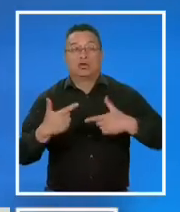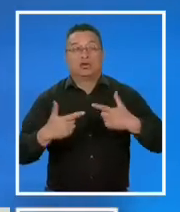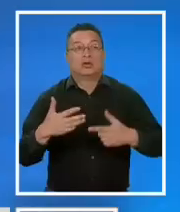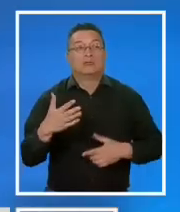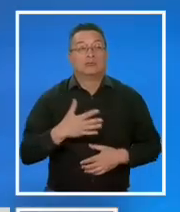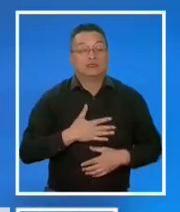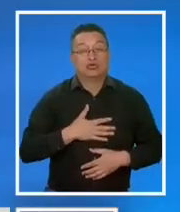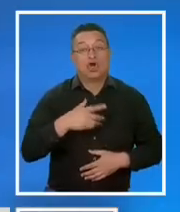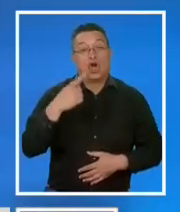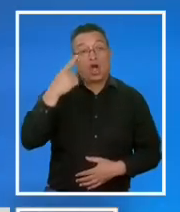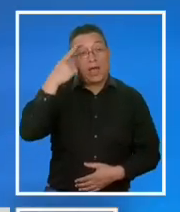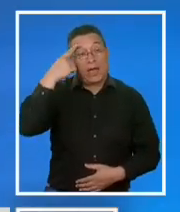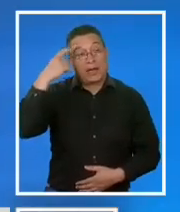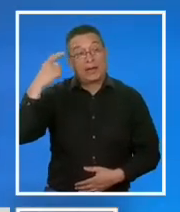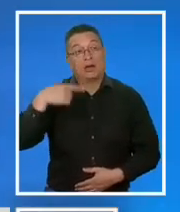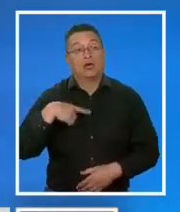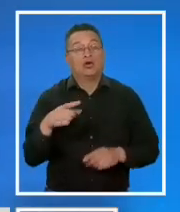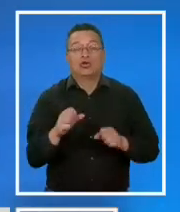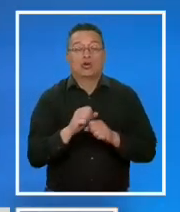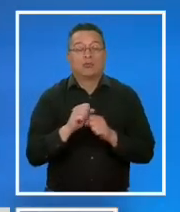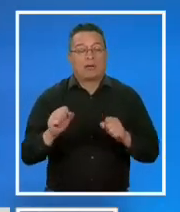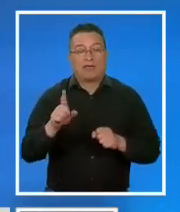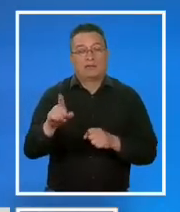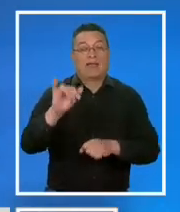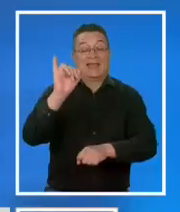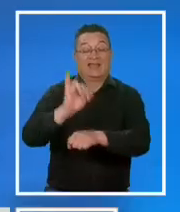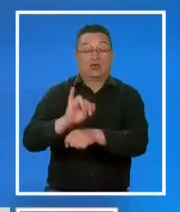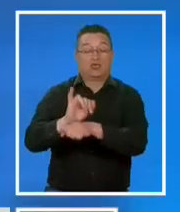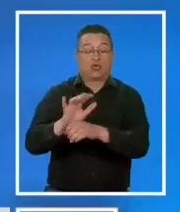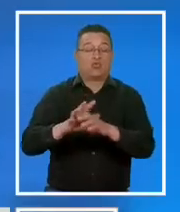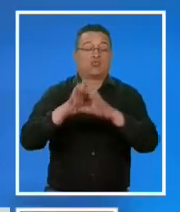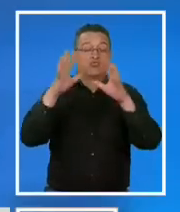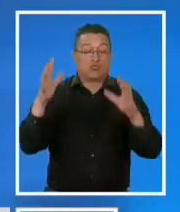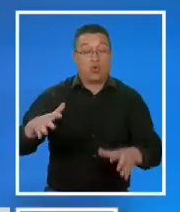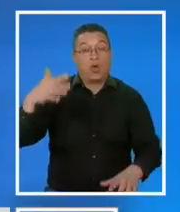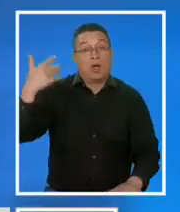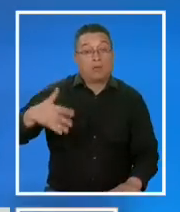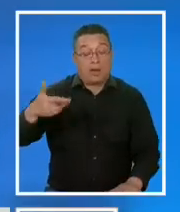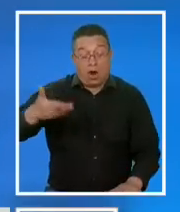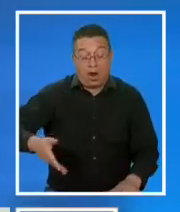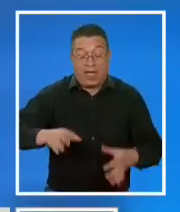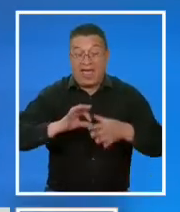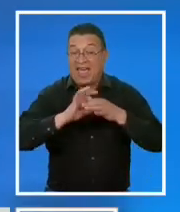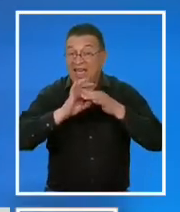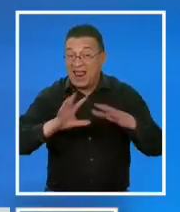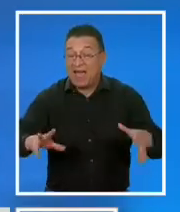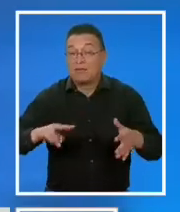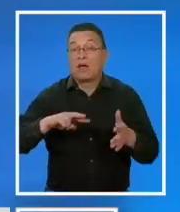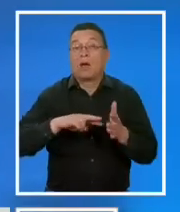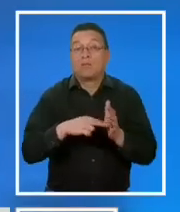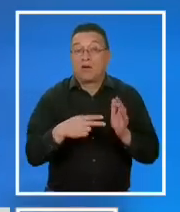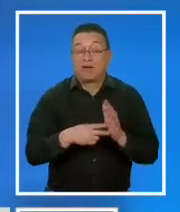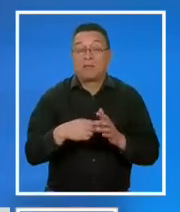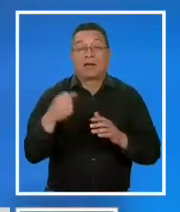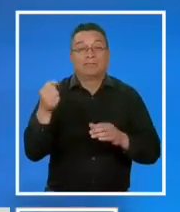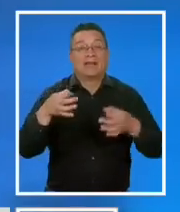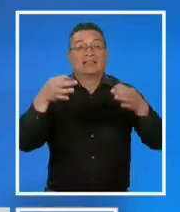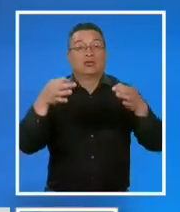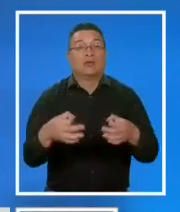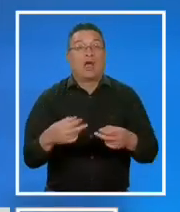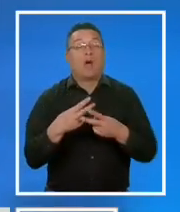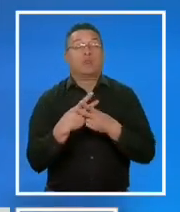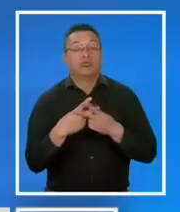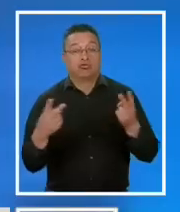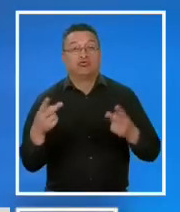Es que no podemos tener una institución tan importante Más ahora con el problema grave de seguridad pública